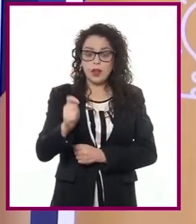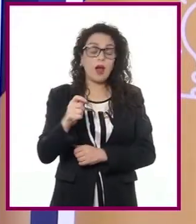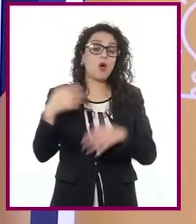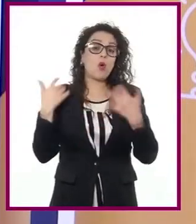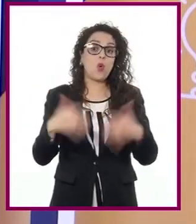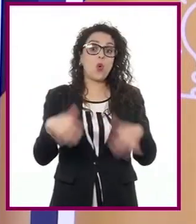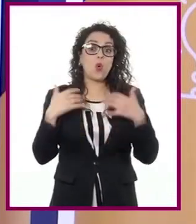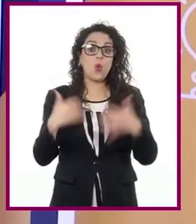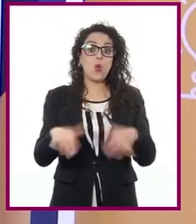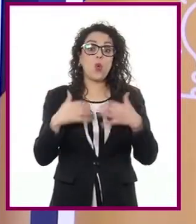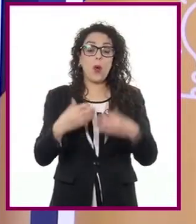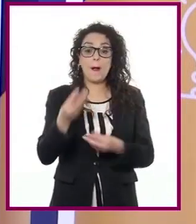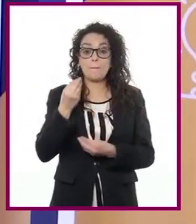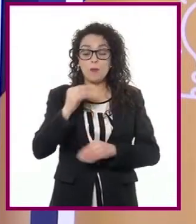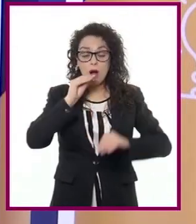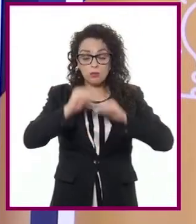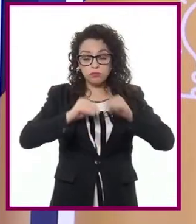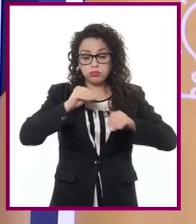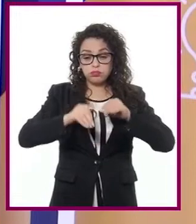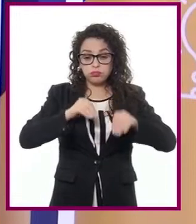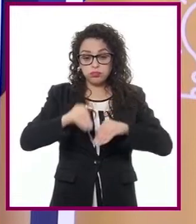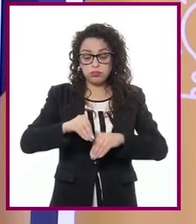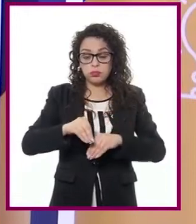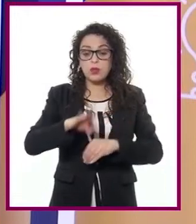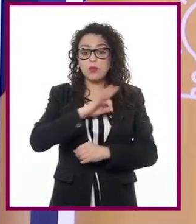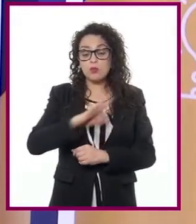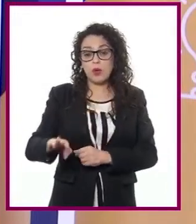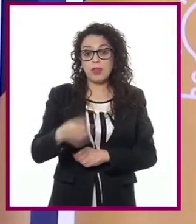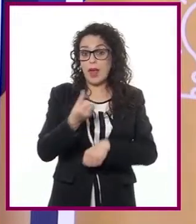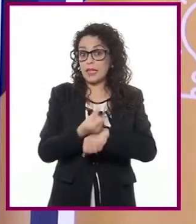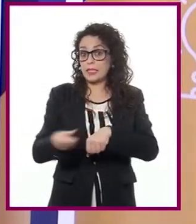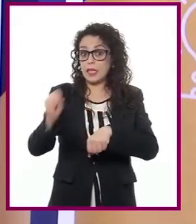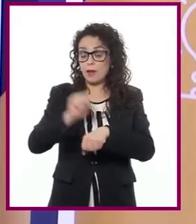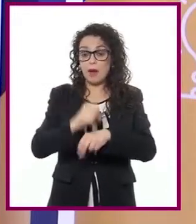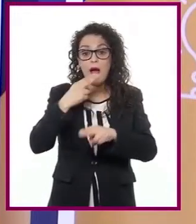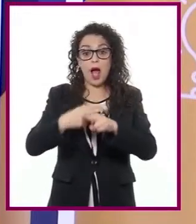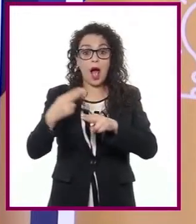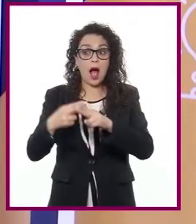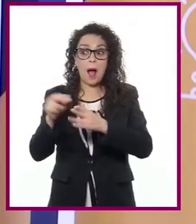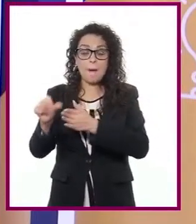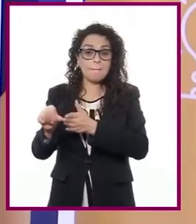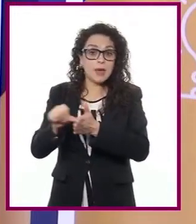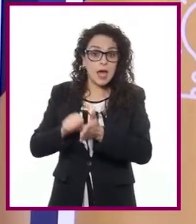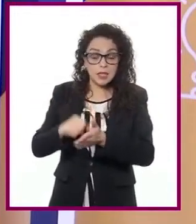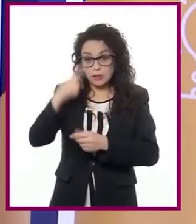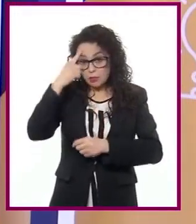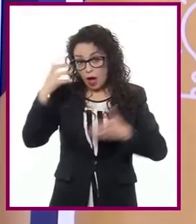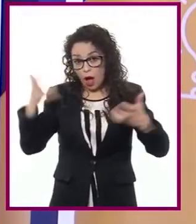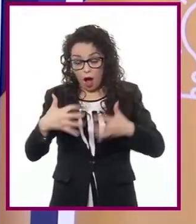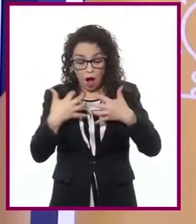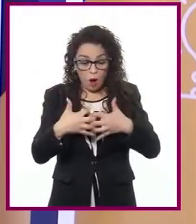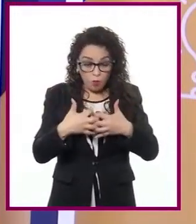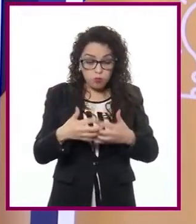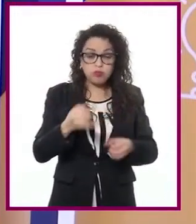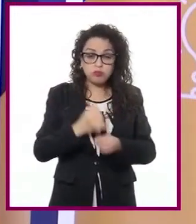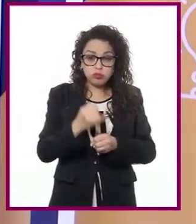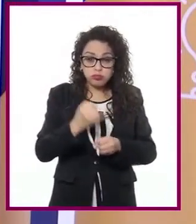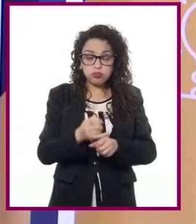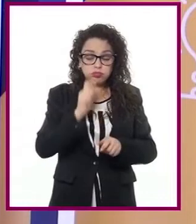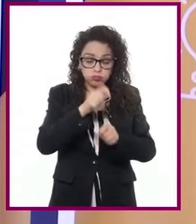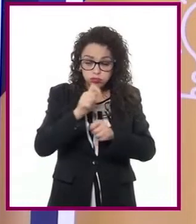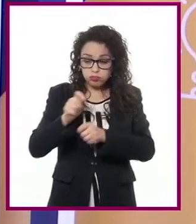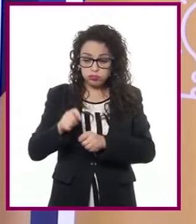laboriosa. Existen algunas piezas que pueden tardar desde semanas hasta meses en su fabricación y todo ese tiempo debe